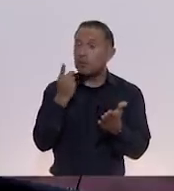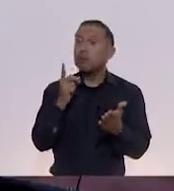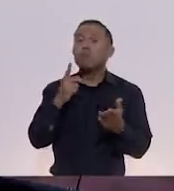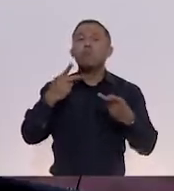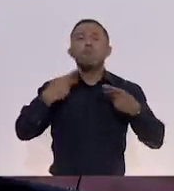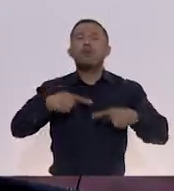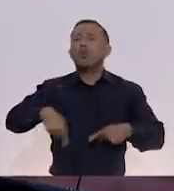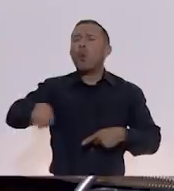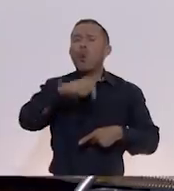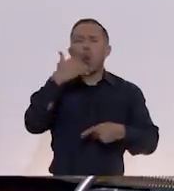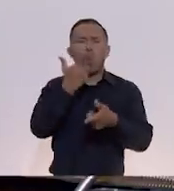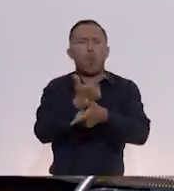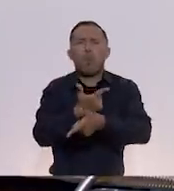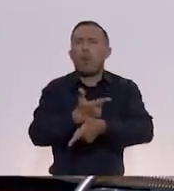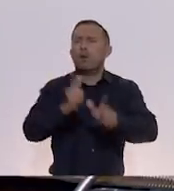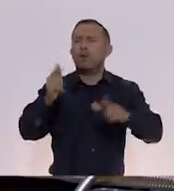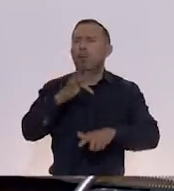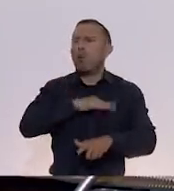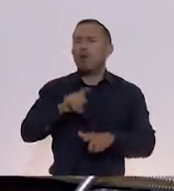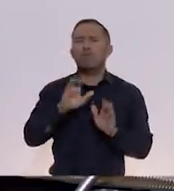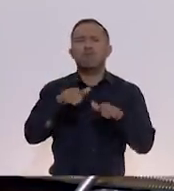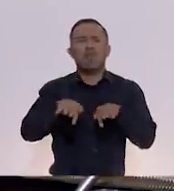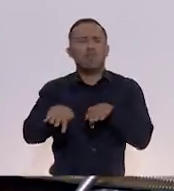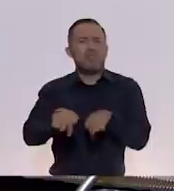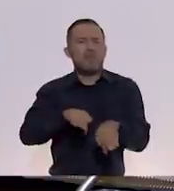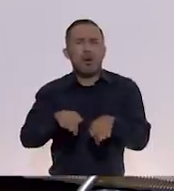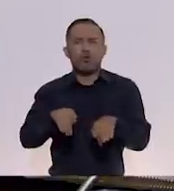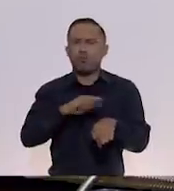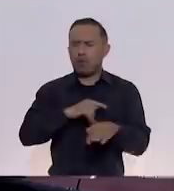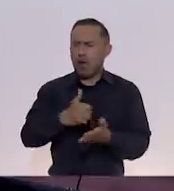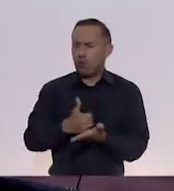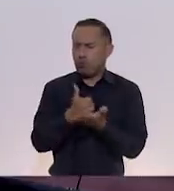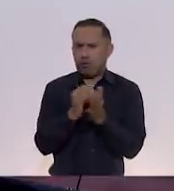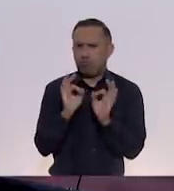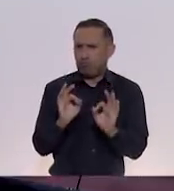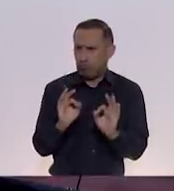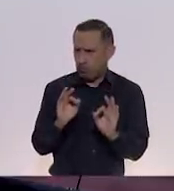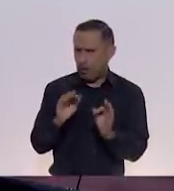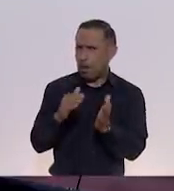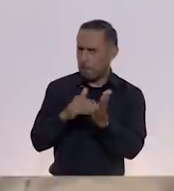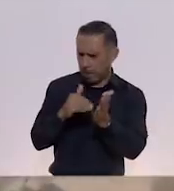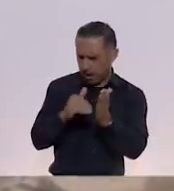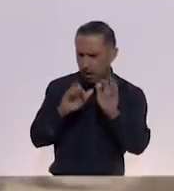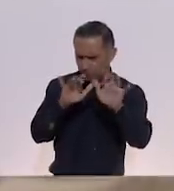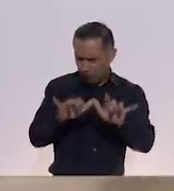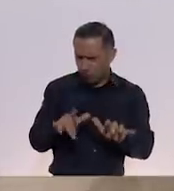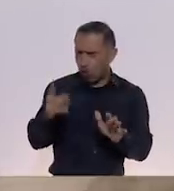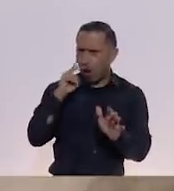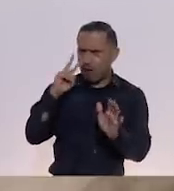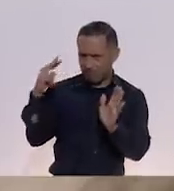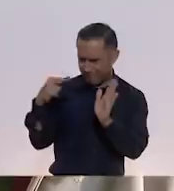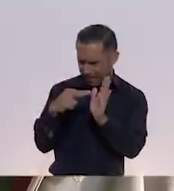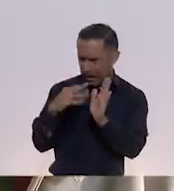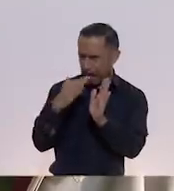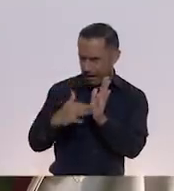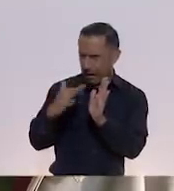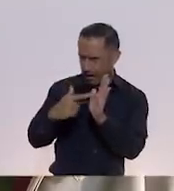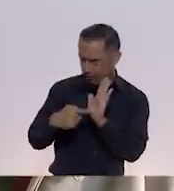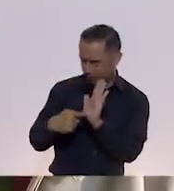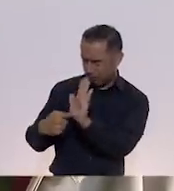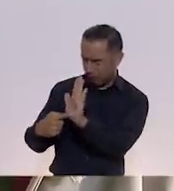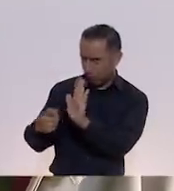tiene derecho a un trabajo digno y socialmente útil. Lea los documentos y va a ver que cometieron una